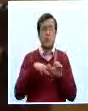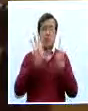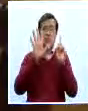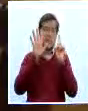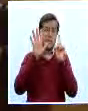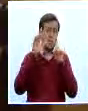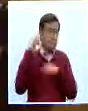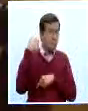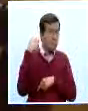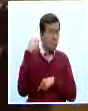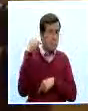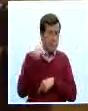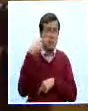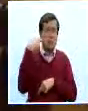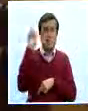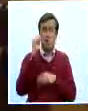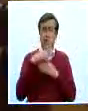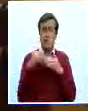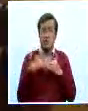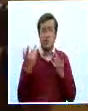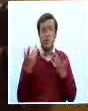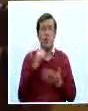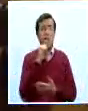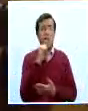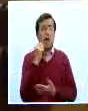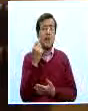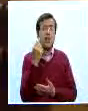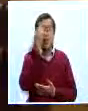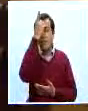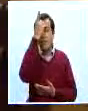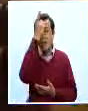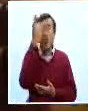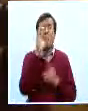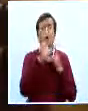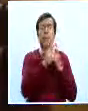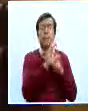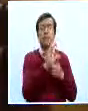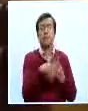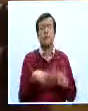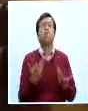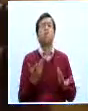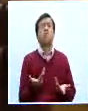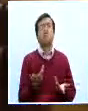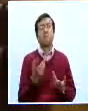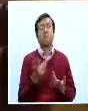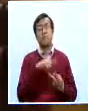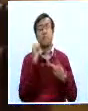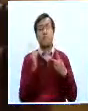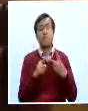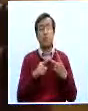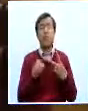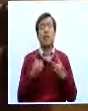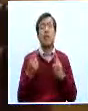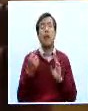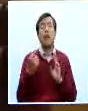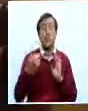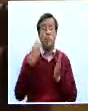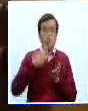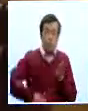mil millones de dólares que tengo yo en en las cuentas por cobrar el 50% es capital como bien se mencionó y el otro 50% de intereses